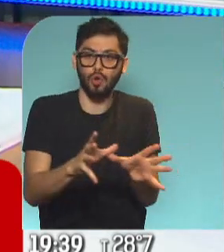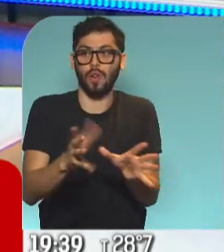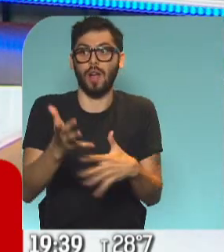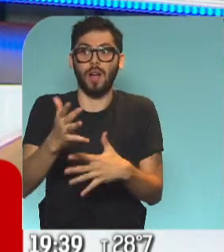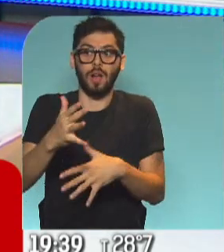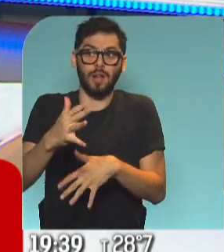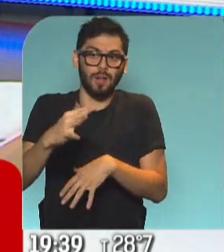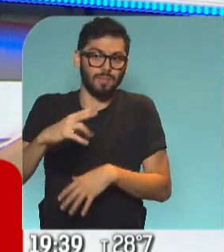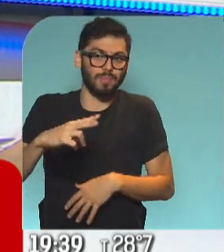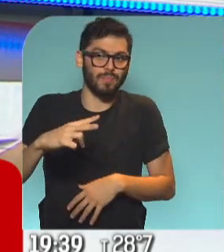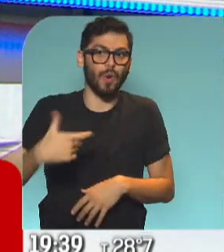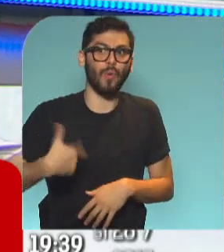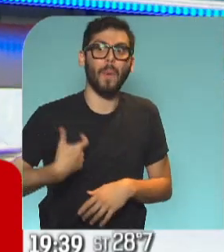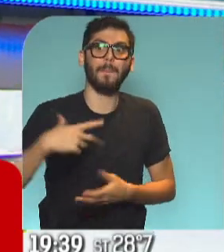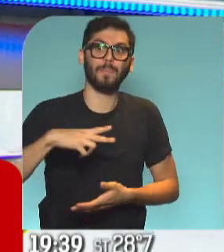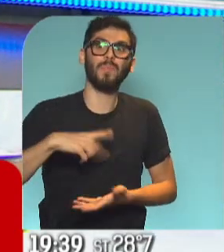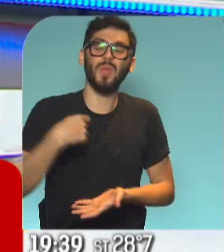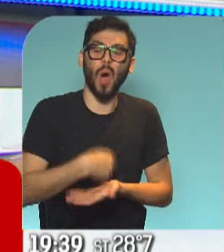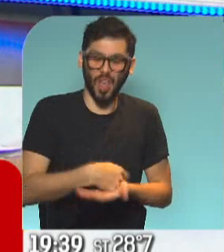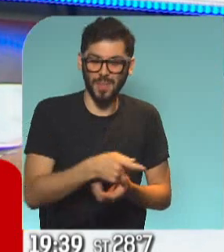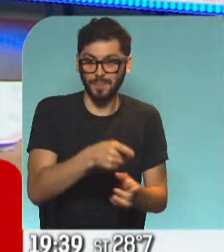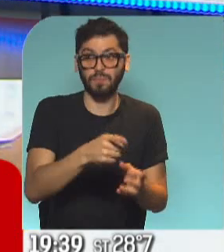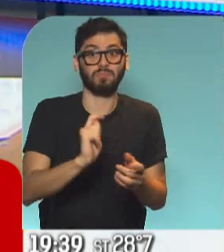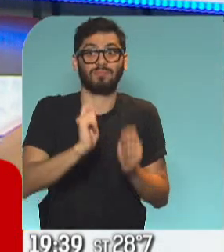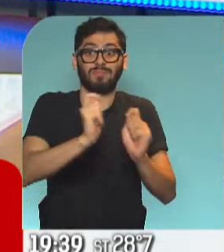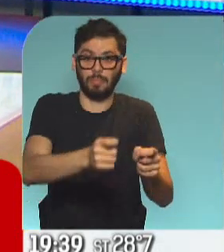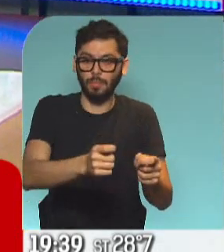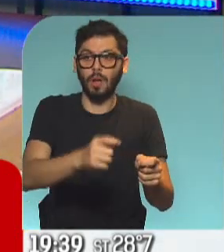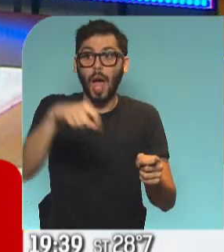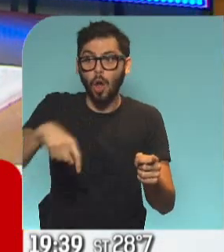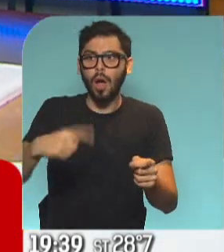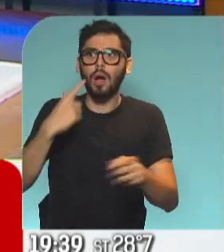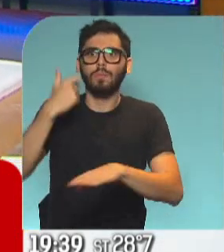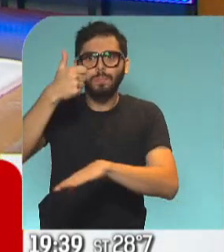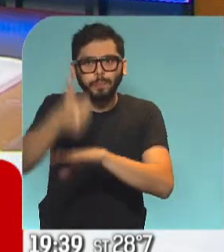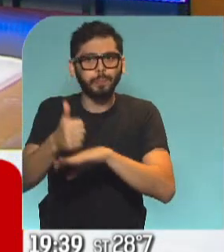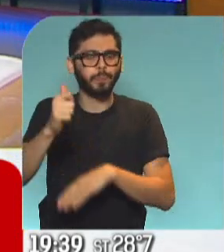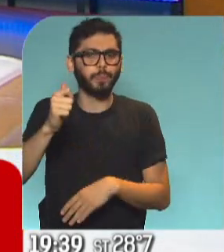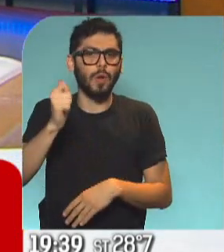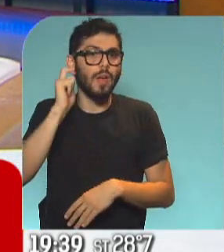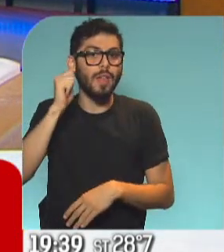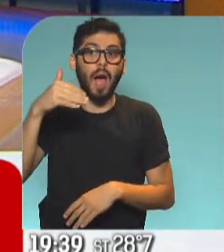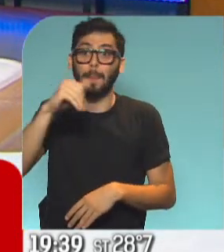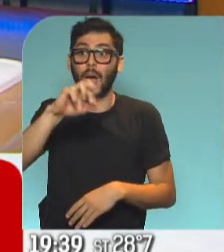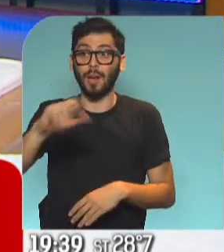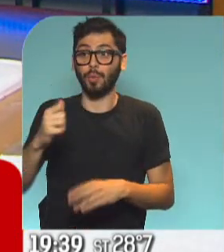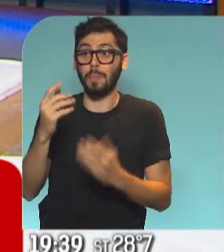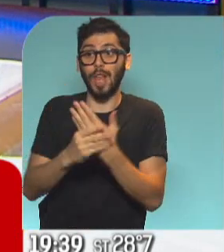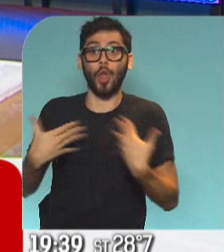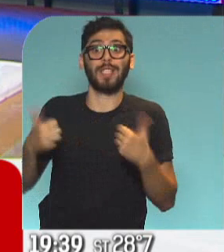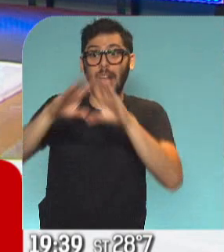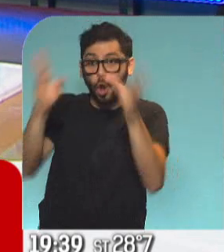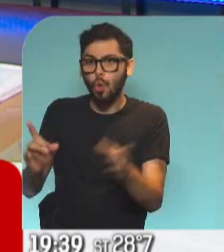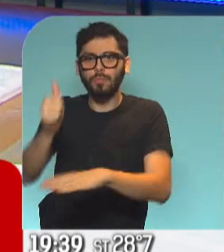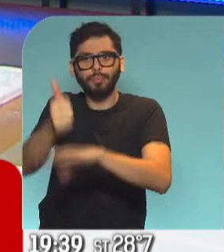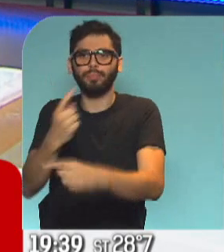medicina prepaga. Vamos al móvil, Gabriel Gamarra está con este tema porque en este momento se está llevando adelante un operativo en el Ministerio de Salud. Nos vamos de